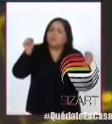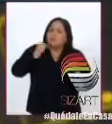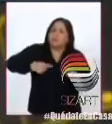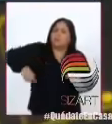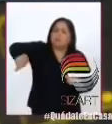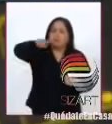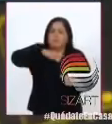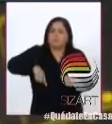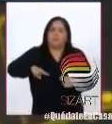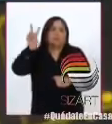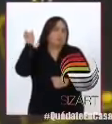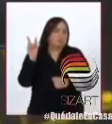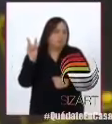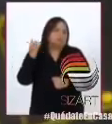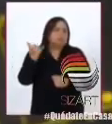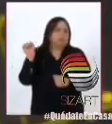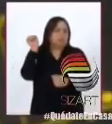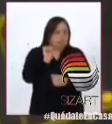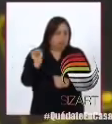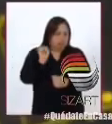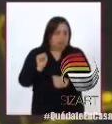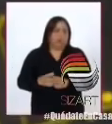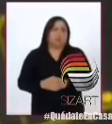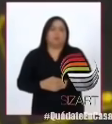recorre el viernes y el sábado.